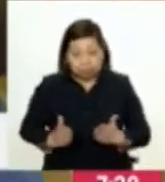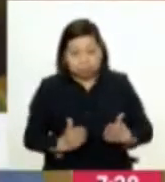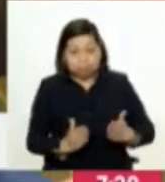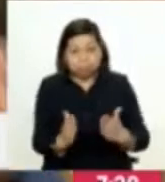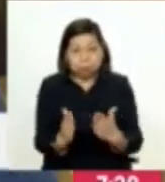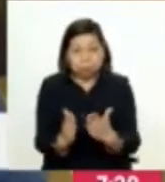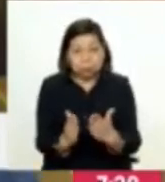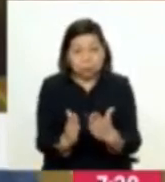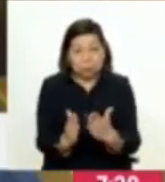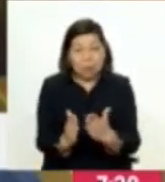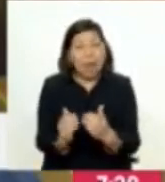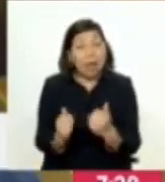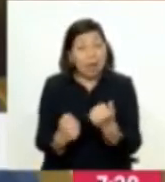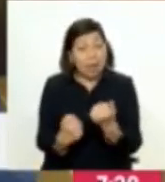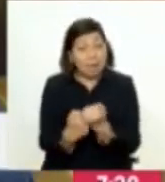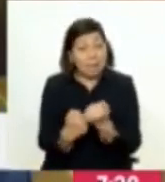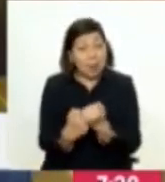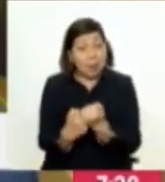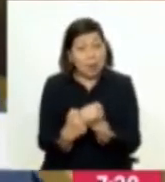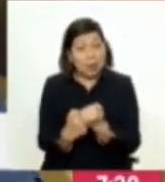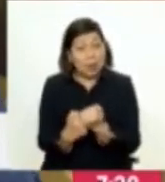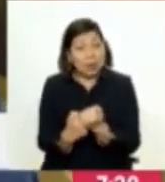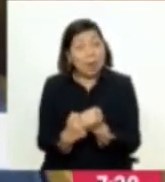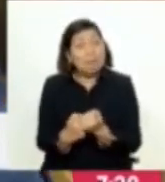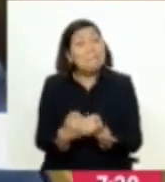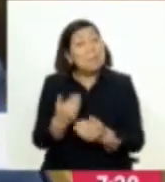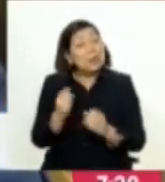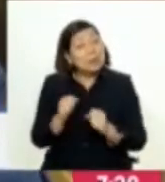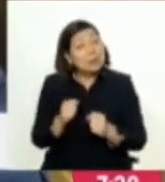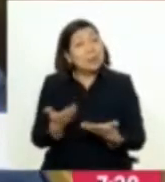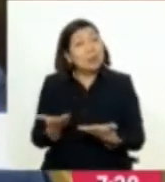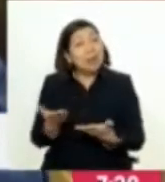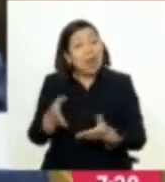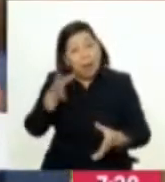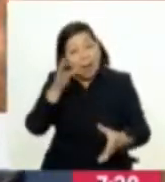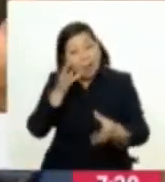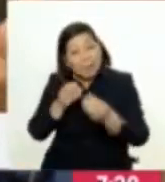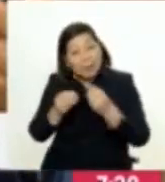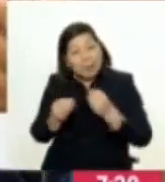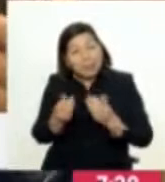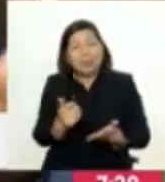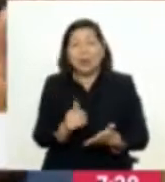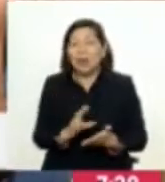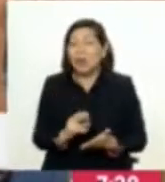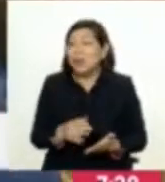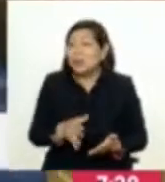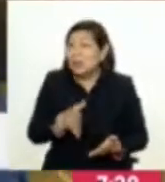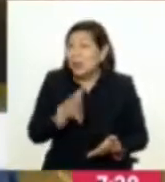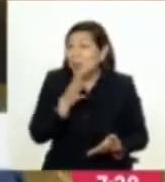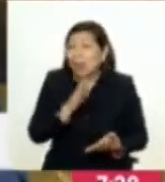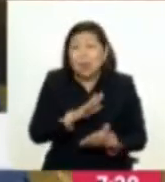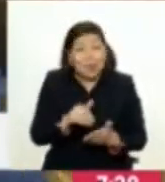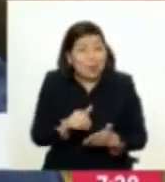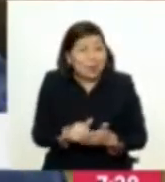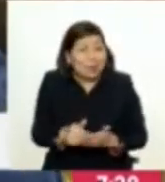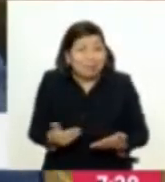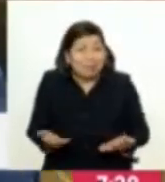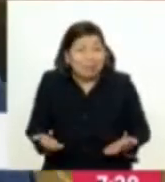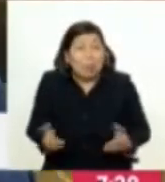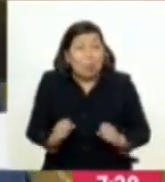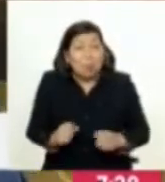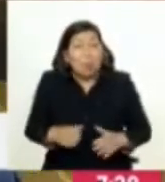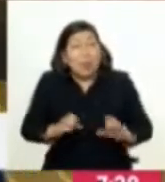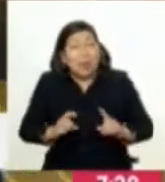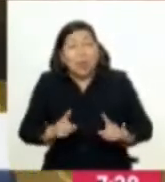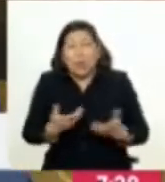el consenso, el respaldo de las partes, los mecanismos de aprendizaje, porque no sabemos todo, ¿no es cierto? Podemos